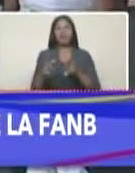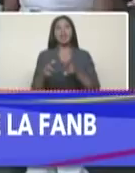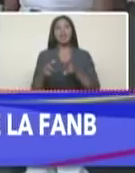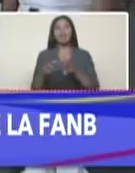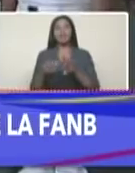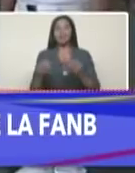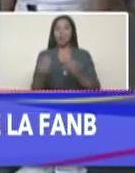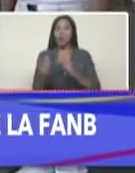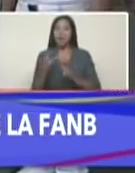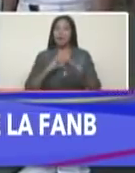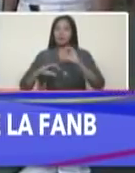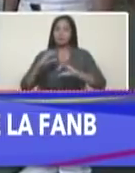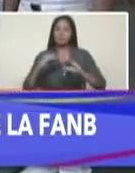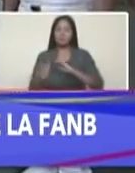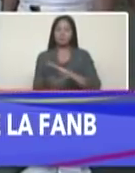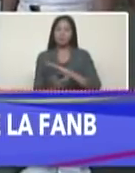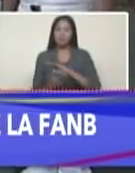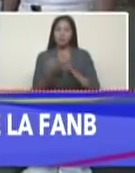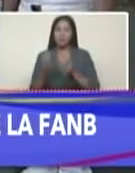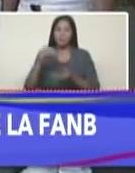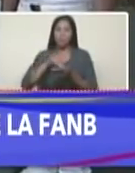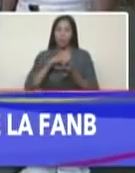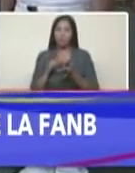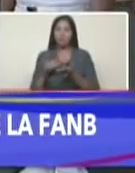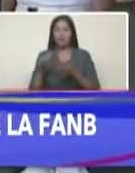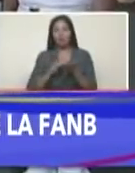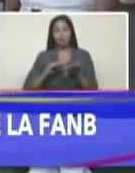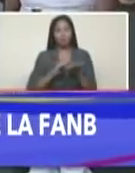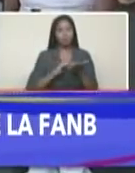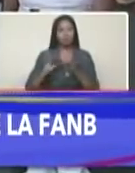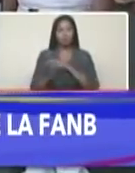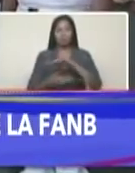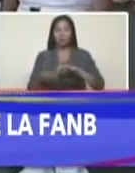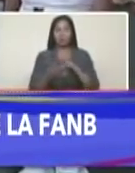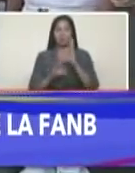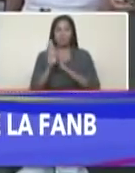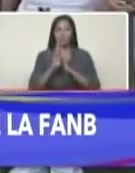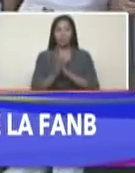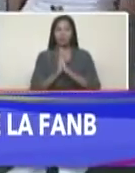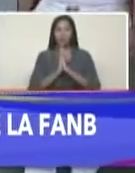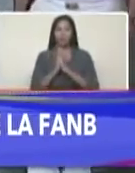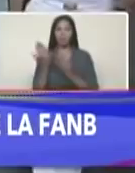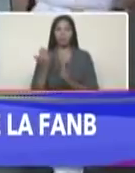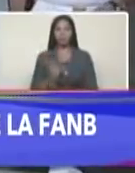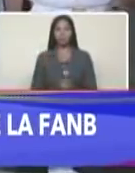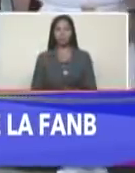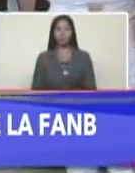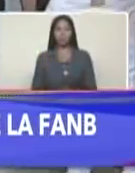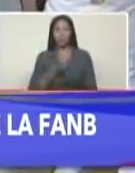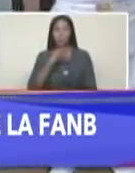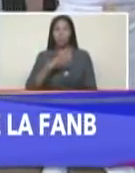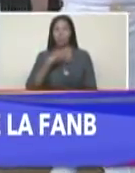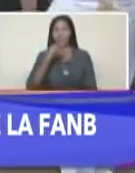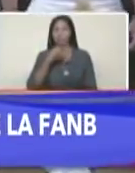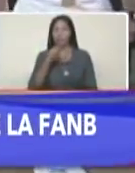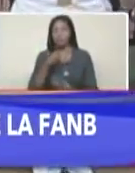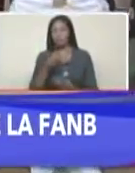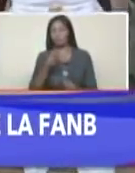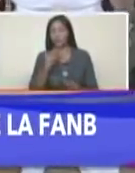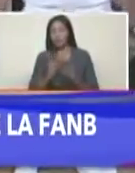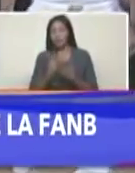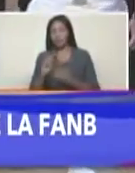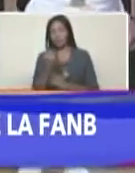la ciencia y tecnología aplicada a la solución de problemas y al desarrollo. Por favor. Bueno, muchas gracias, mi comandante en jefe. En primer